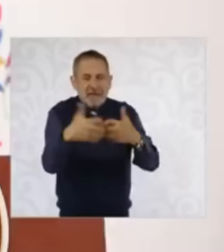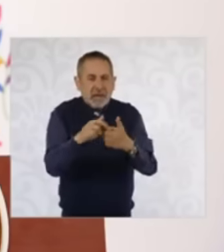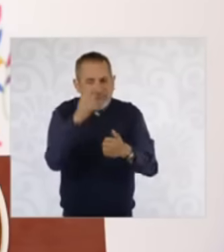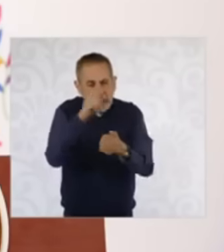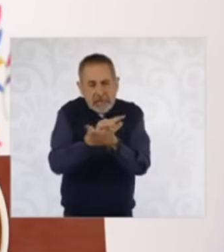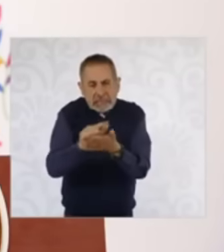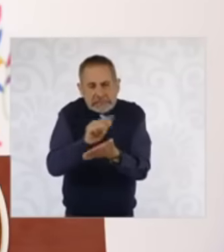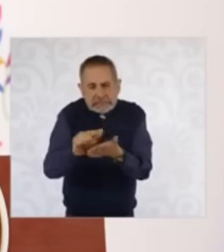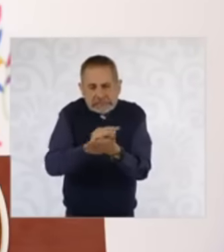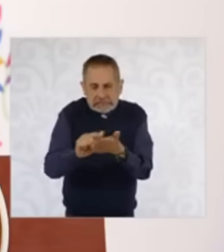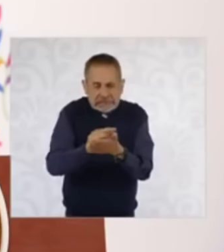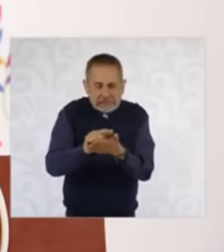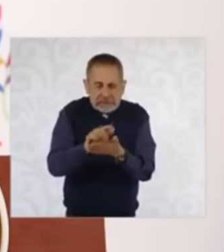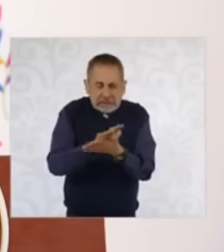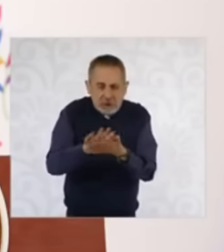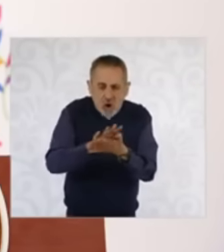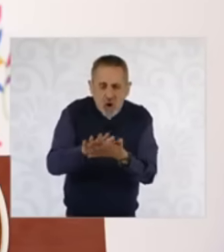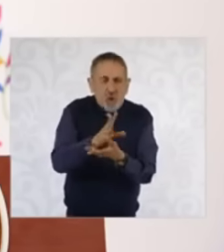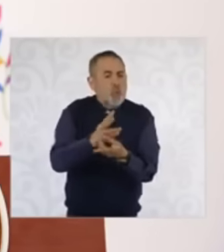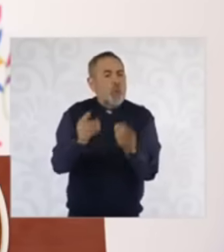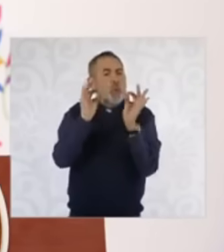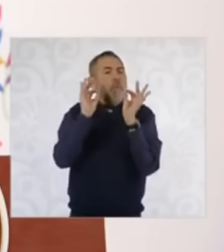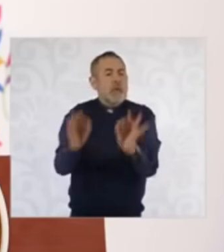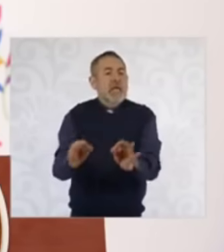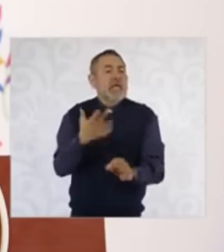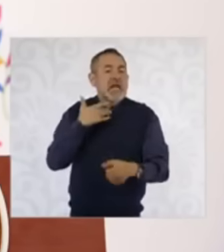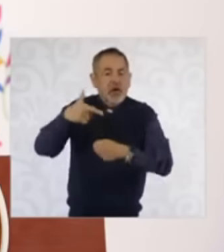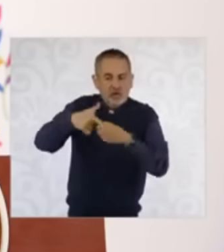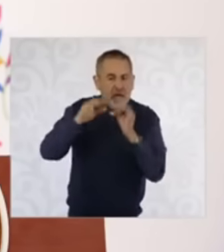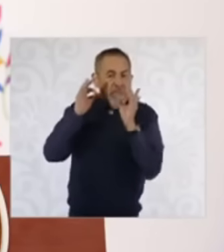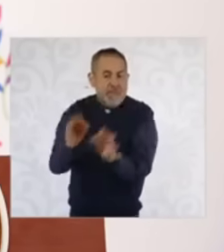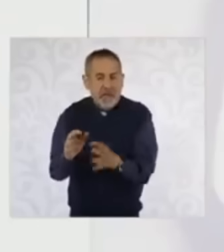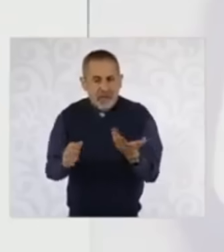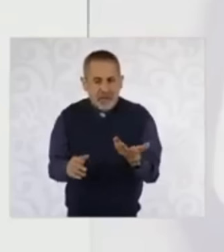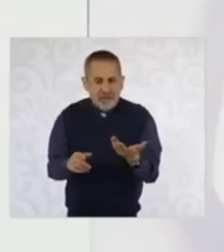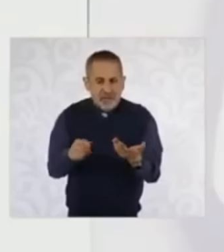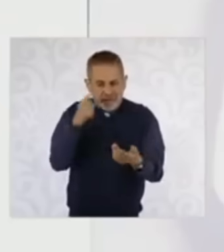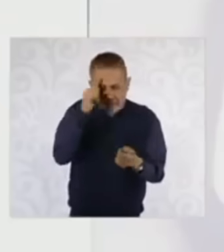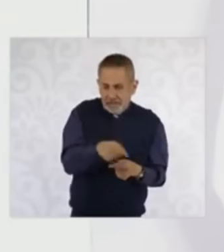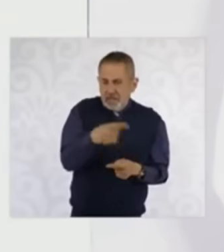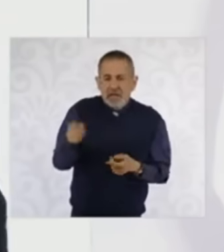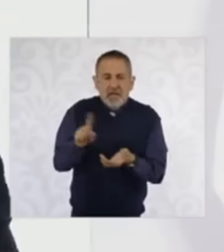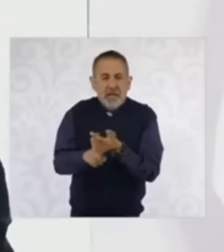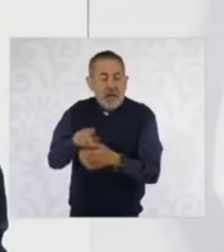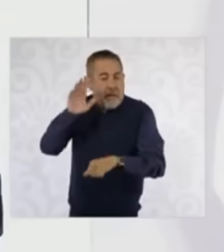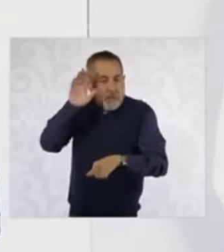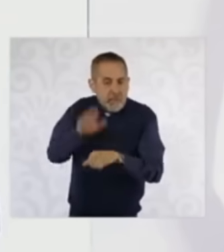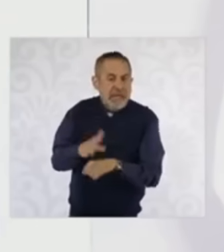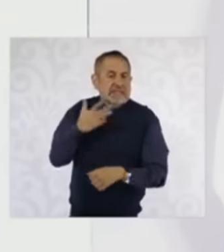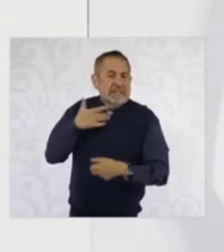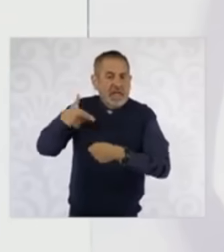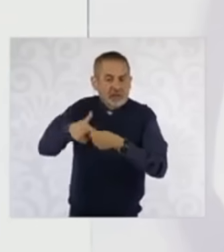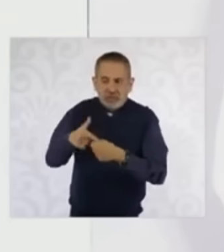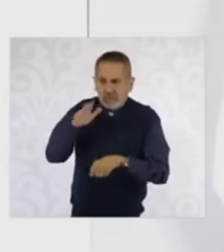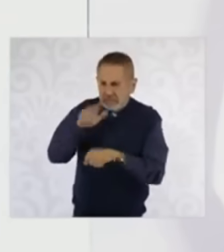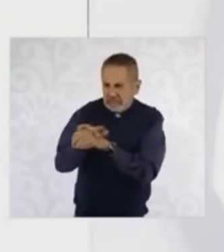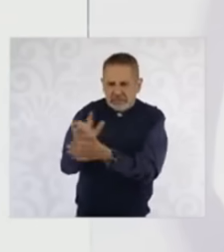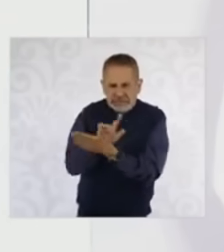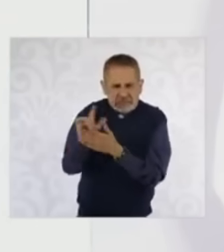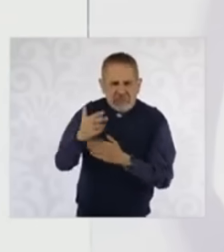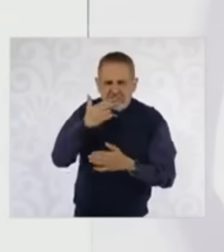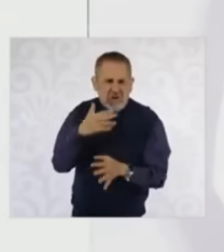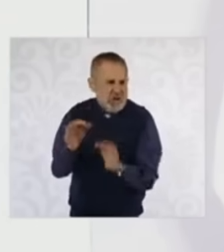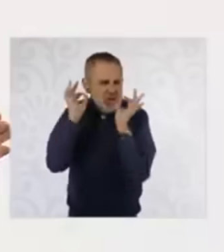¿Les parece? Las pensiones de bienestar, de las que ya hablamos en un video anterior sobre este incremento, se está estableciendo que se pueden incrementar